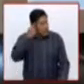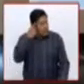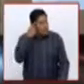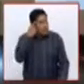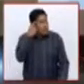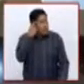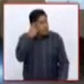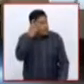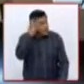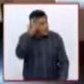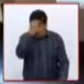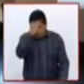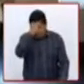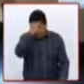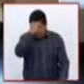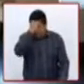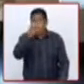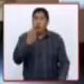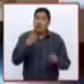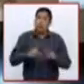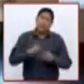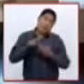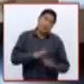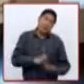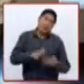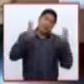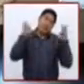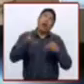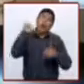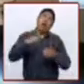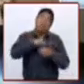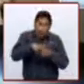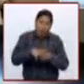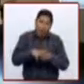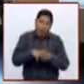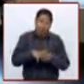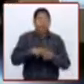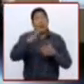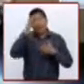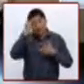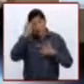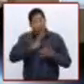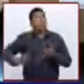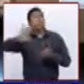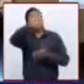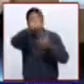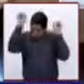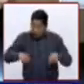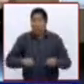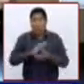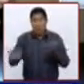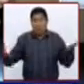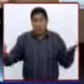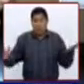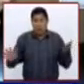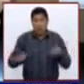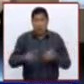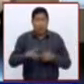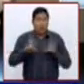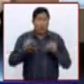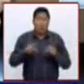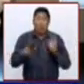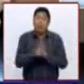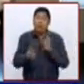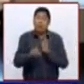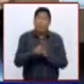Para no creer, ¿no es cierto? Una persona discriminada porque tuvo COVID se puede desinfectar cualquier ambiente. Ese no tendría